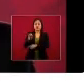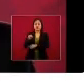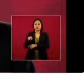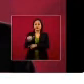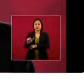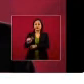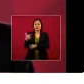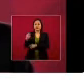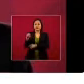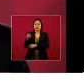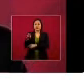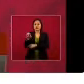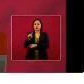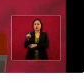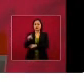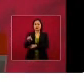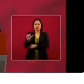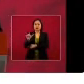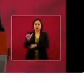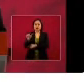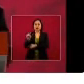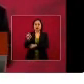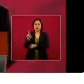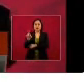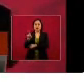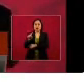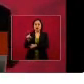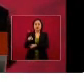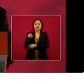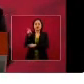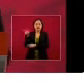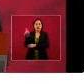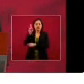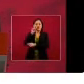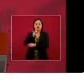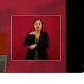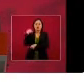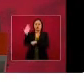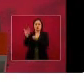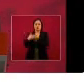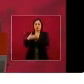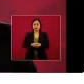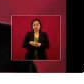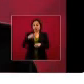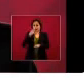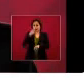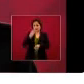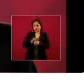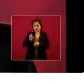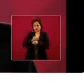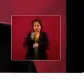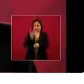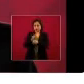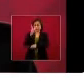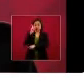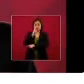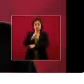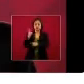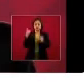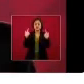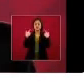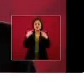era su su patrón de delfina gómez e hizo un sinfín